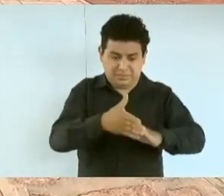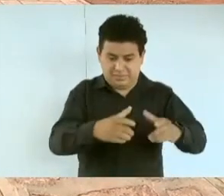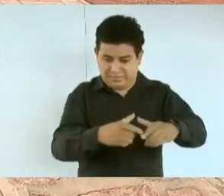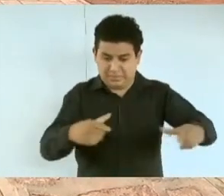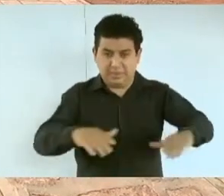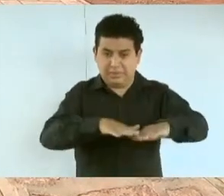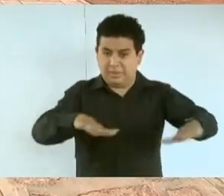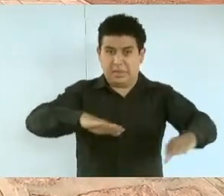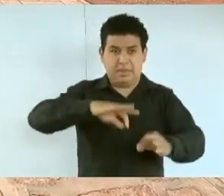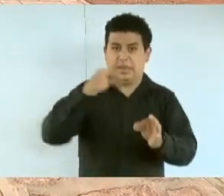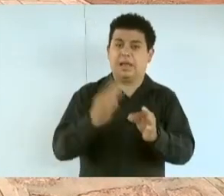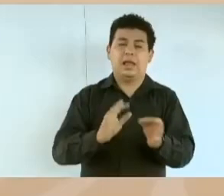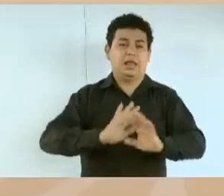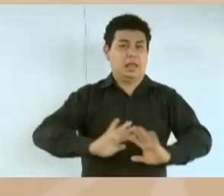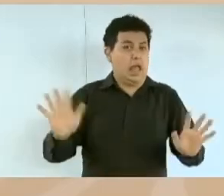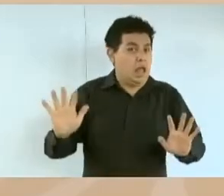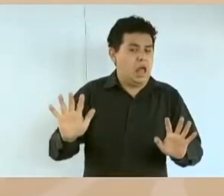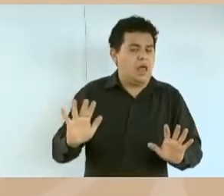es